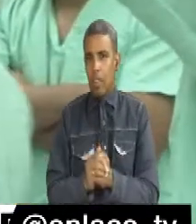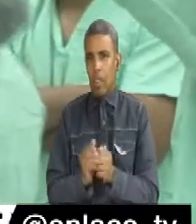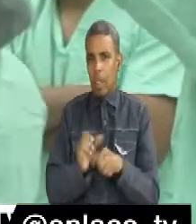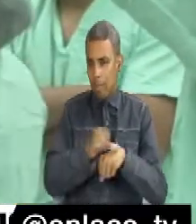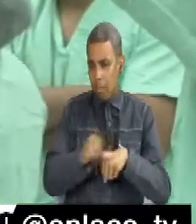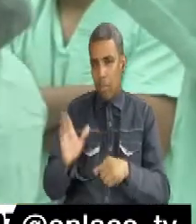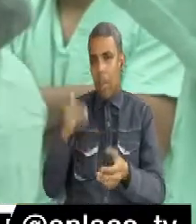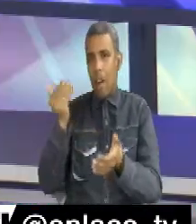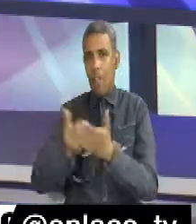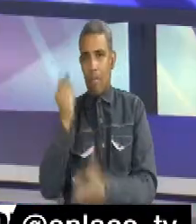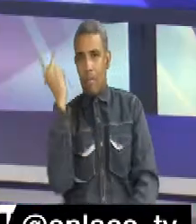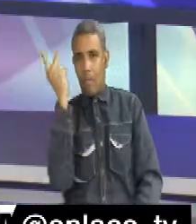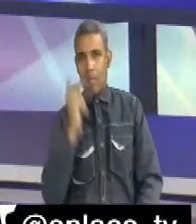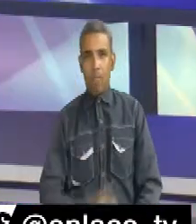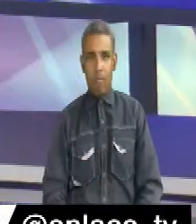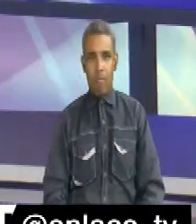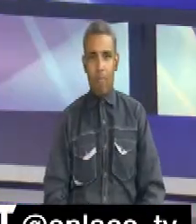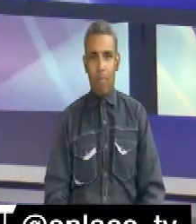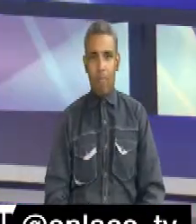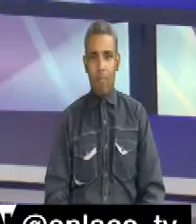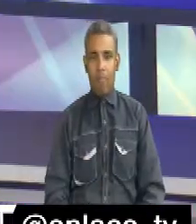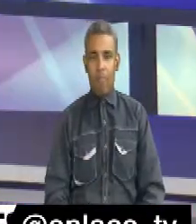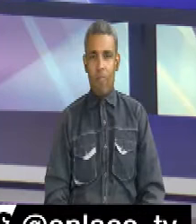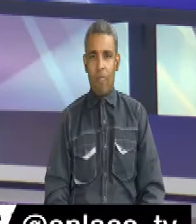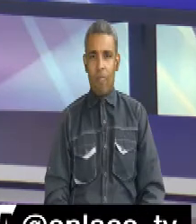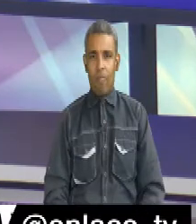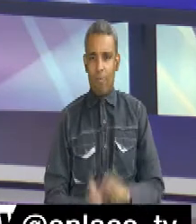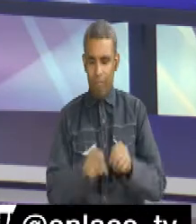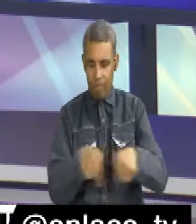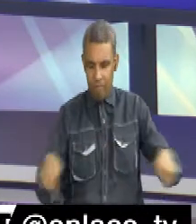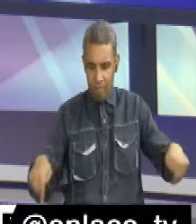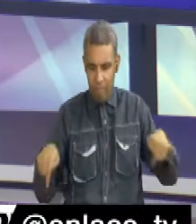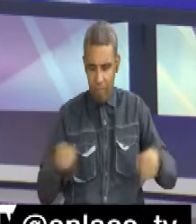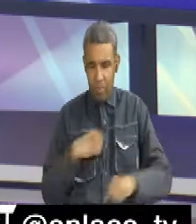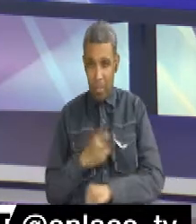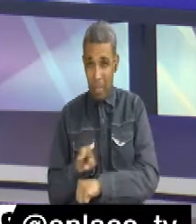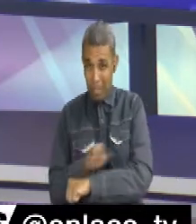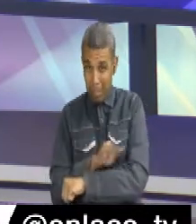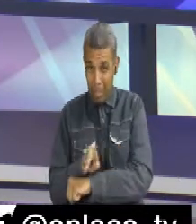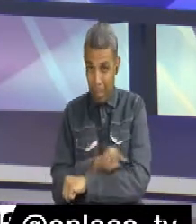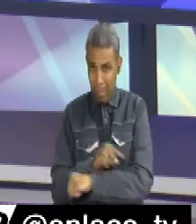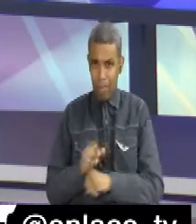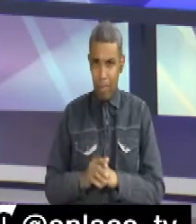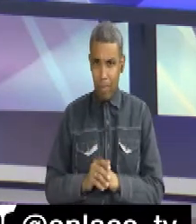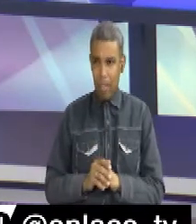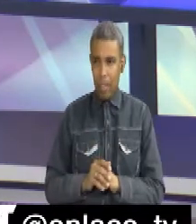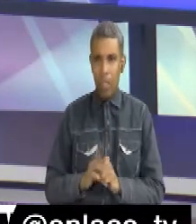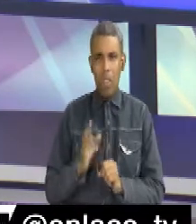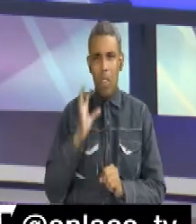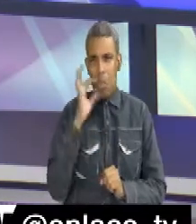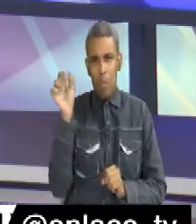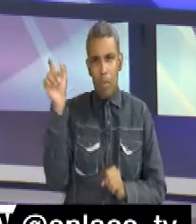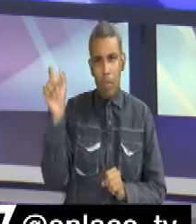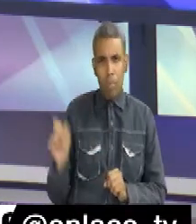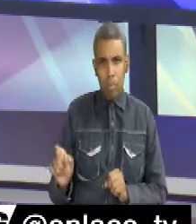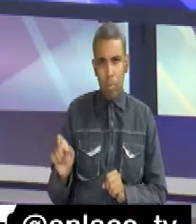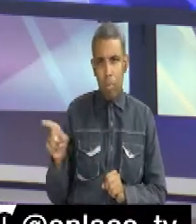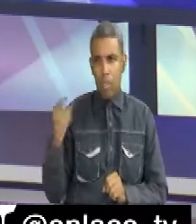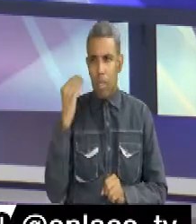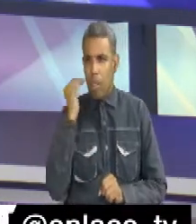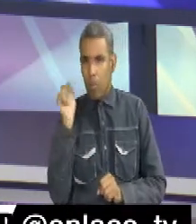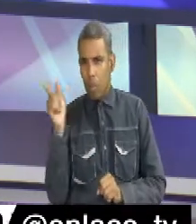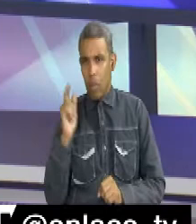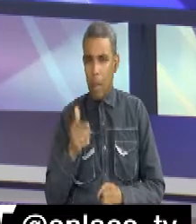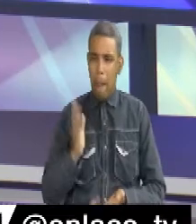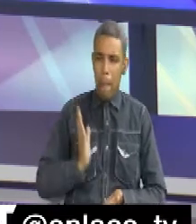viernes. La personería municipal gestionó cirugía a usuario de Café Salud. La paciente había sufrido